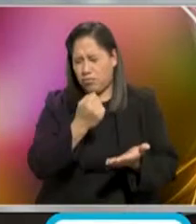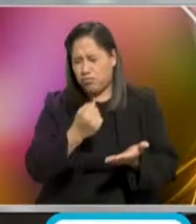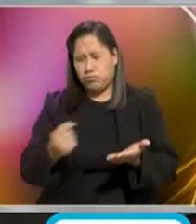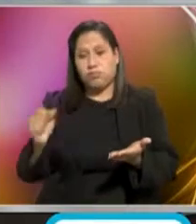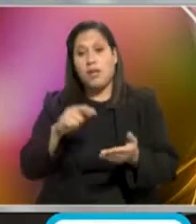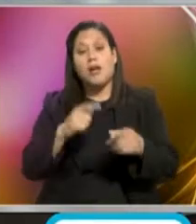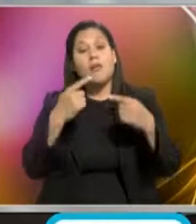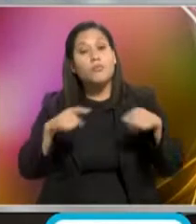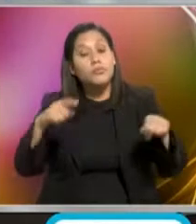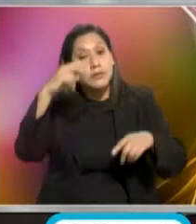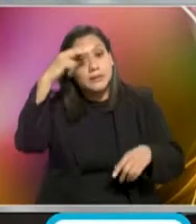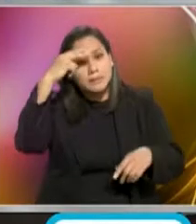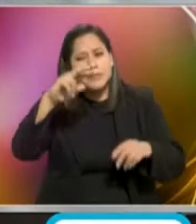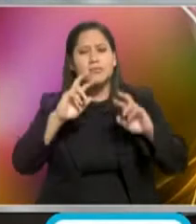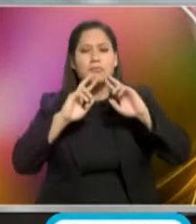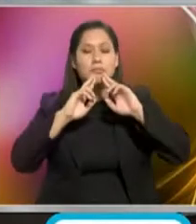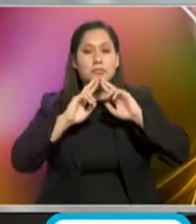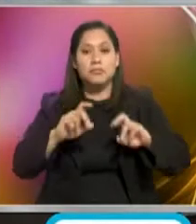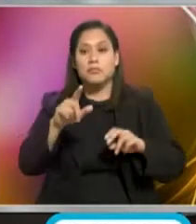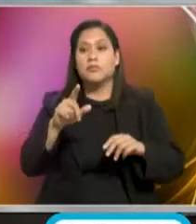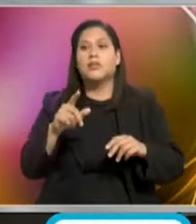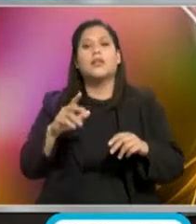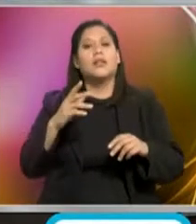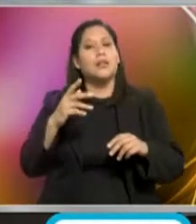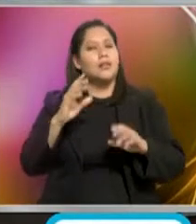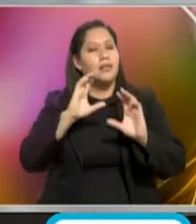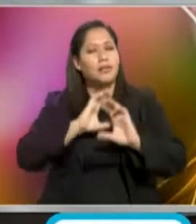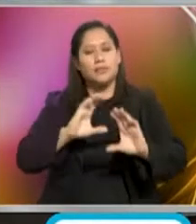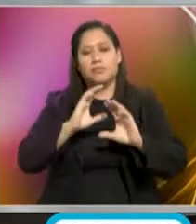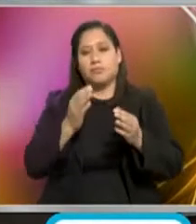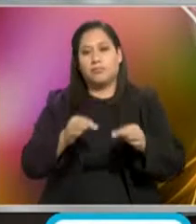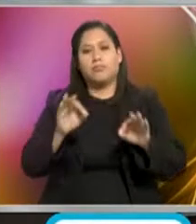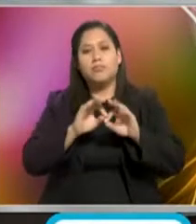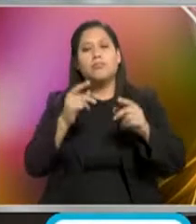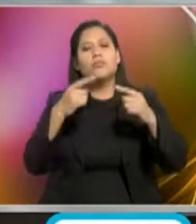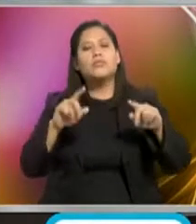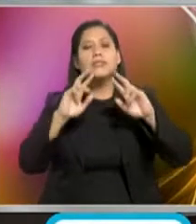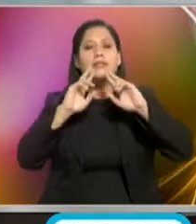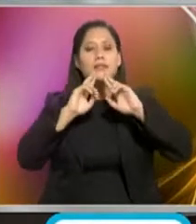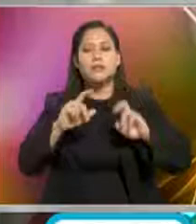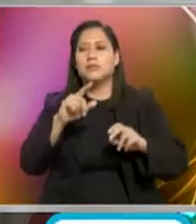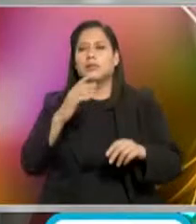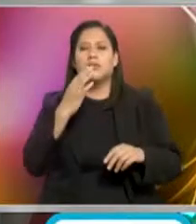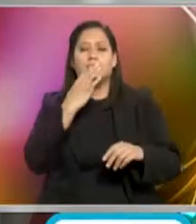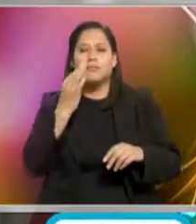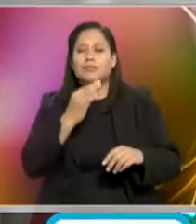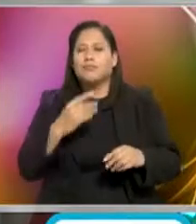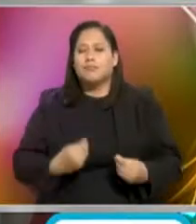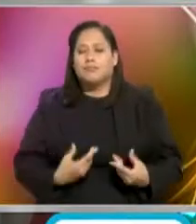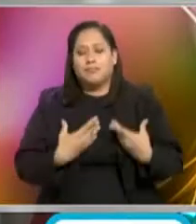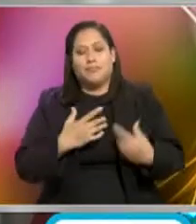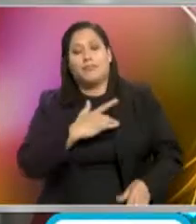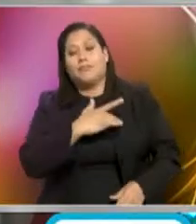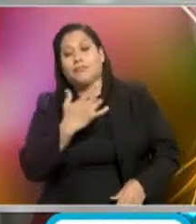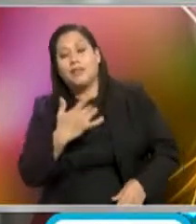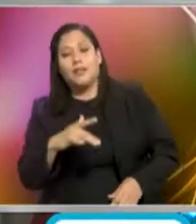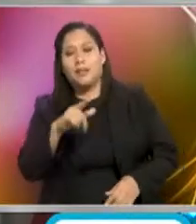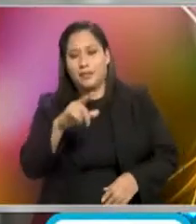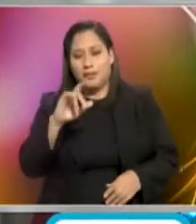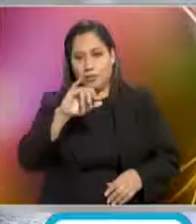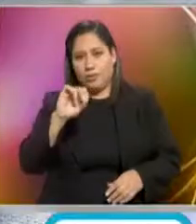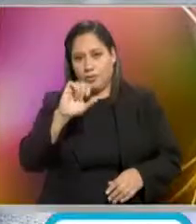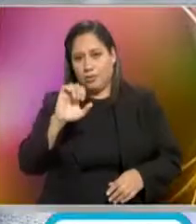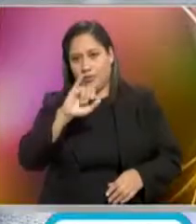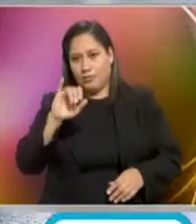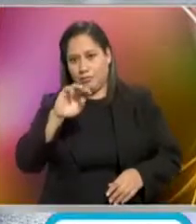música mexicana, ¿no? Tenemos grandes himnos Sí. de la música ranchera, Sí. exquisitos boleros que nos regaló José Alfredo. Así es. Y